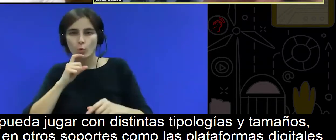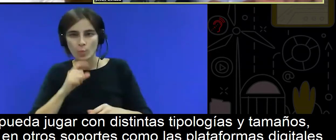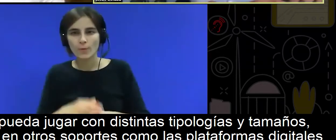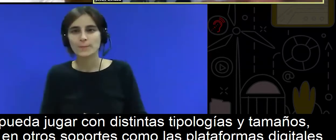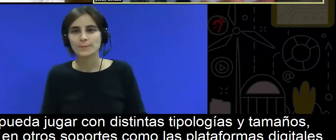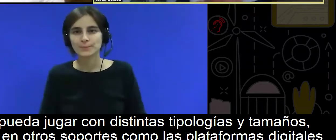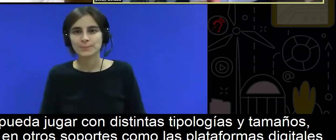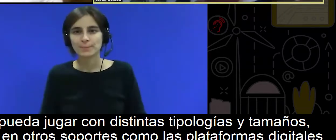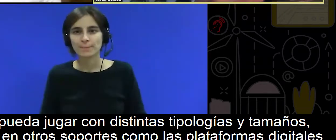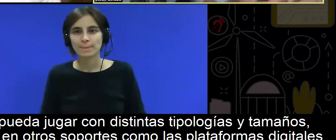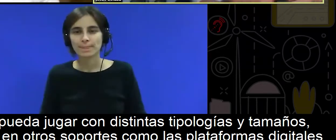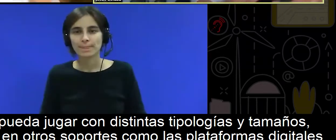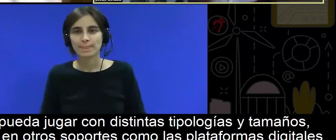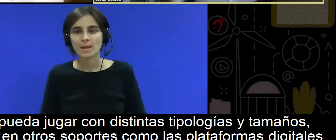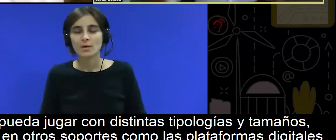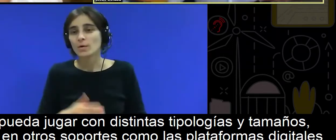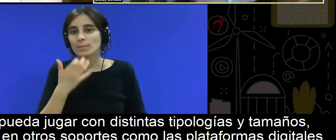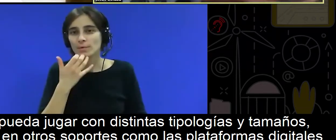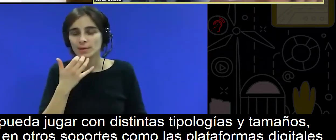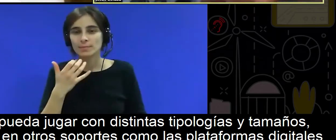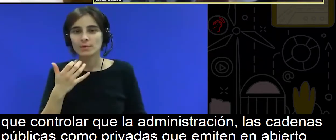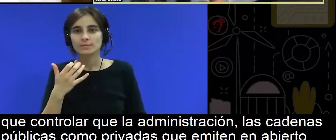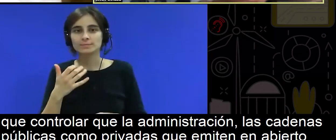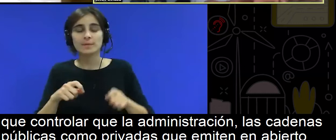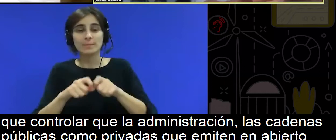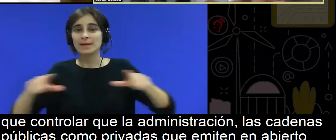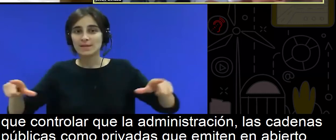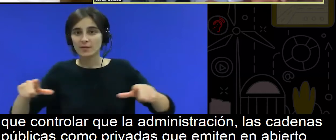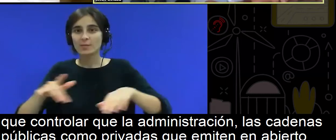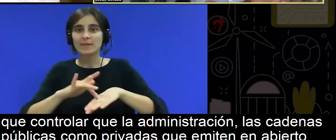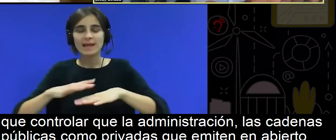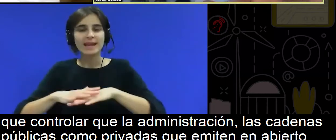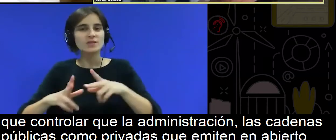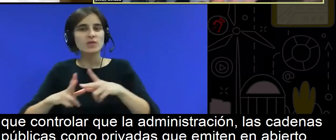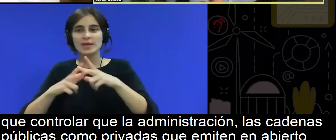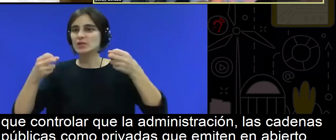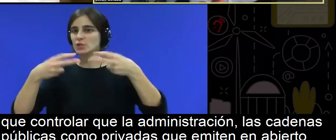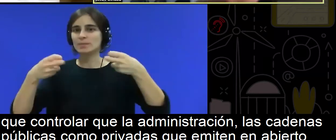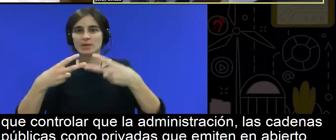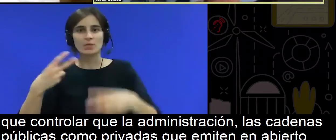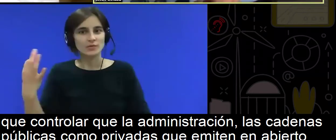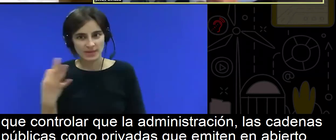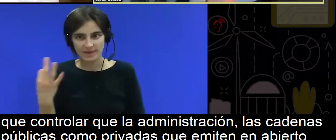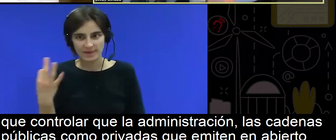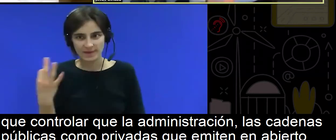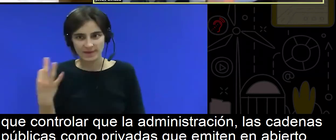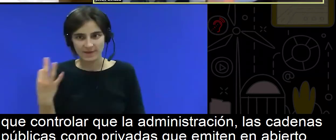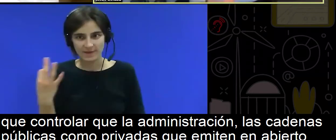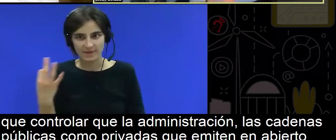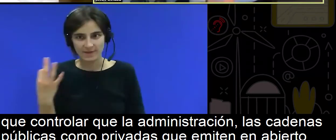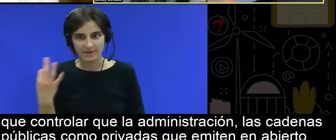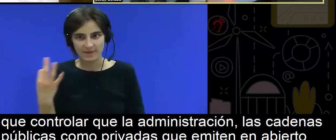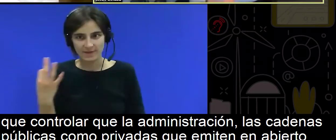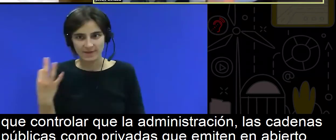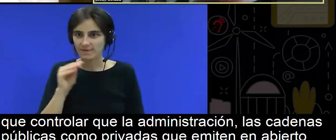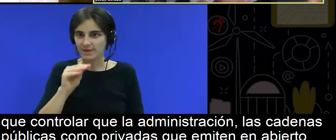en otros soportes como puedan ser las plataformas digitales y las redes sociales. Hay que controlar también que la administración, las